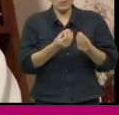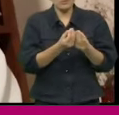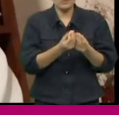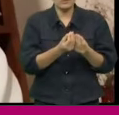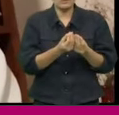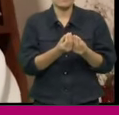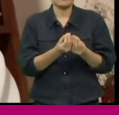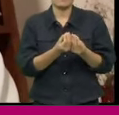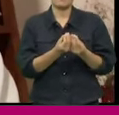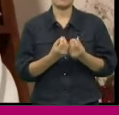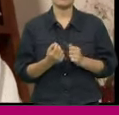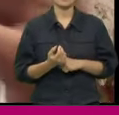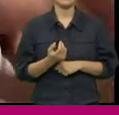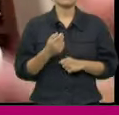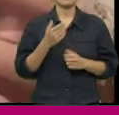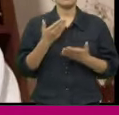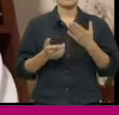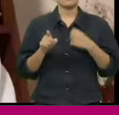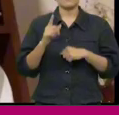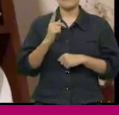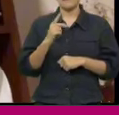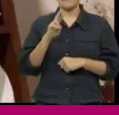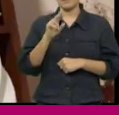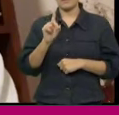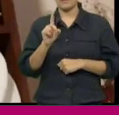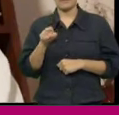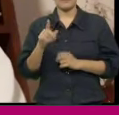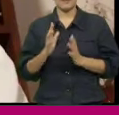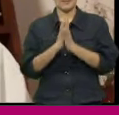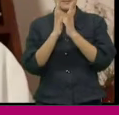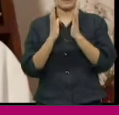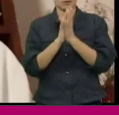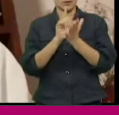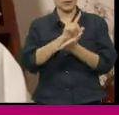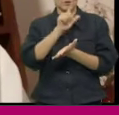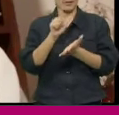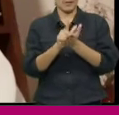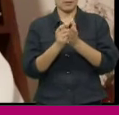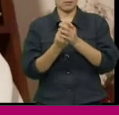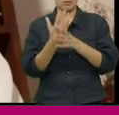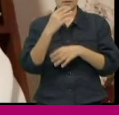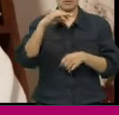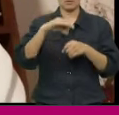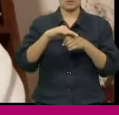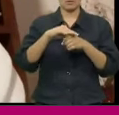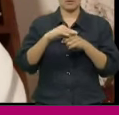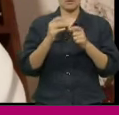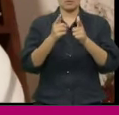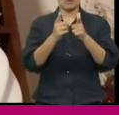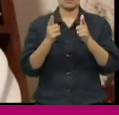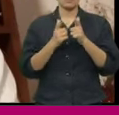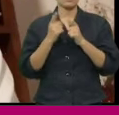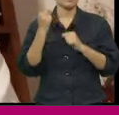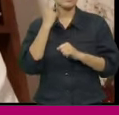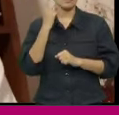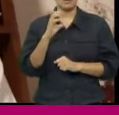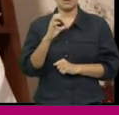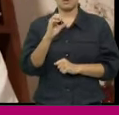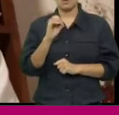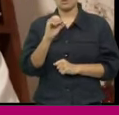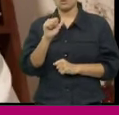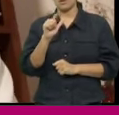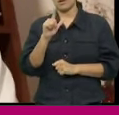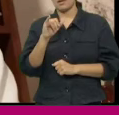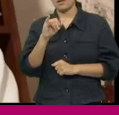el PRD, que participó en esa reforma electoral que desapareció las coaliciones y le puso nombre de coaliciones a